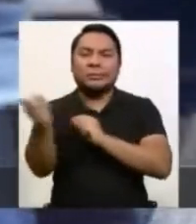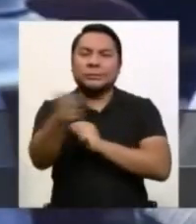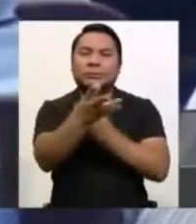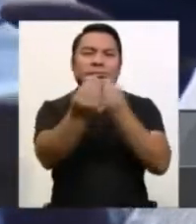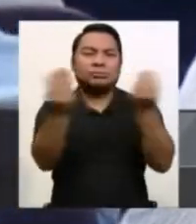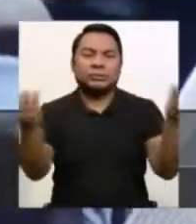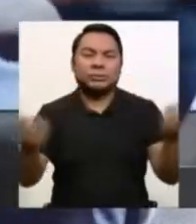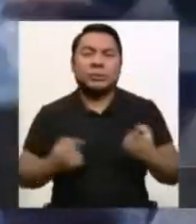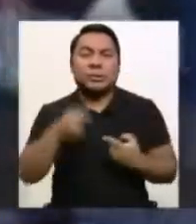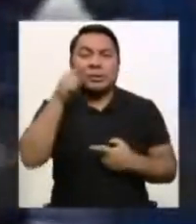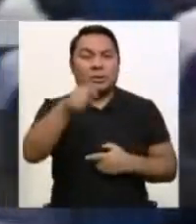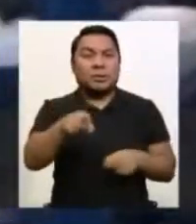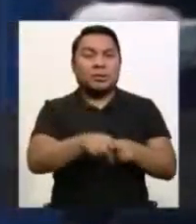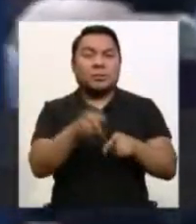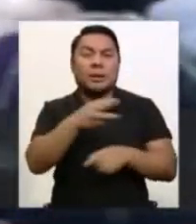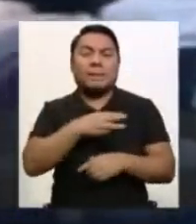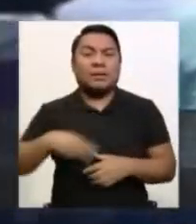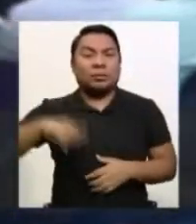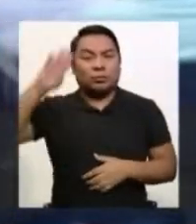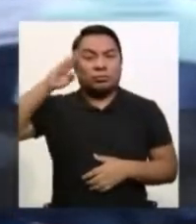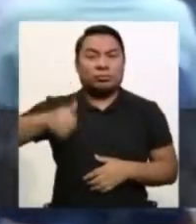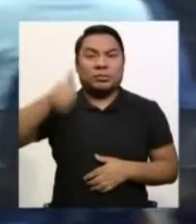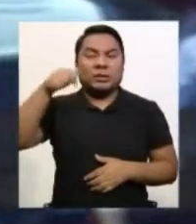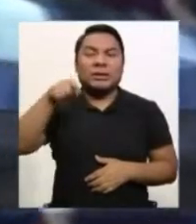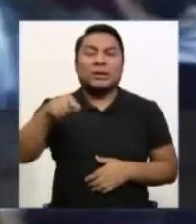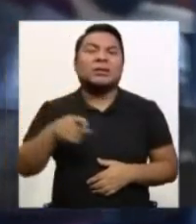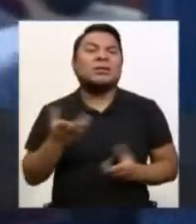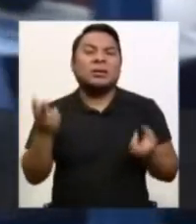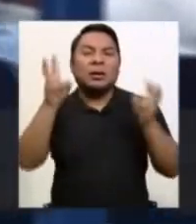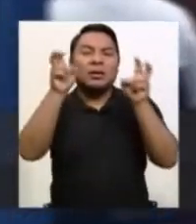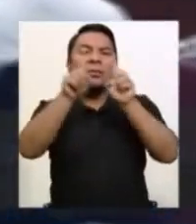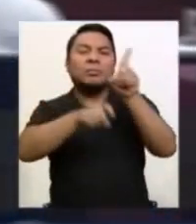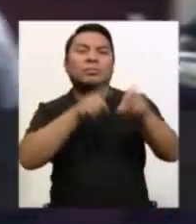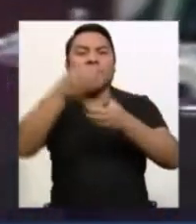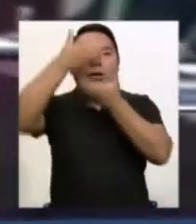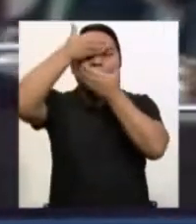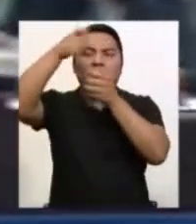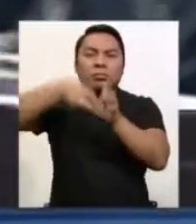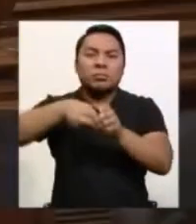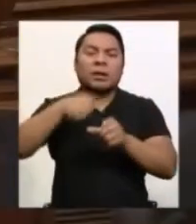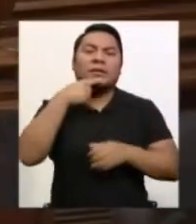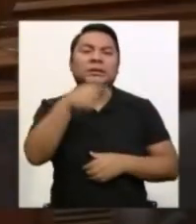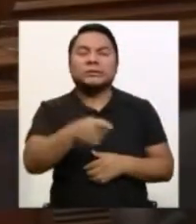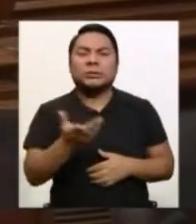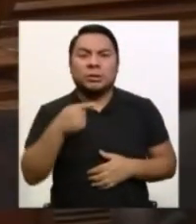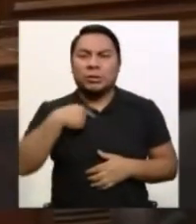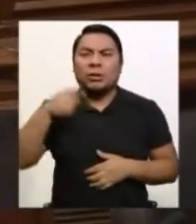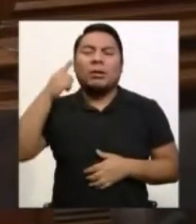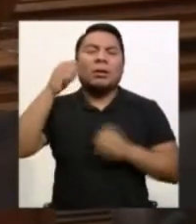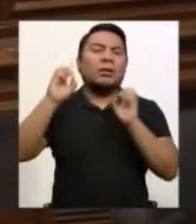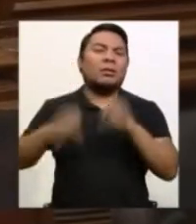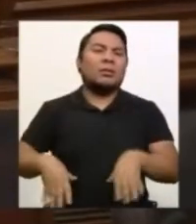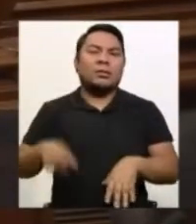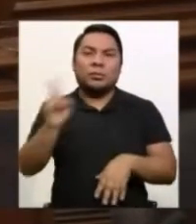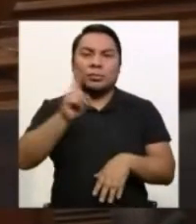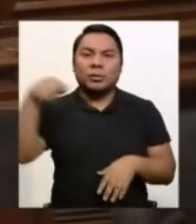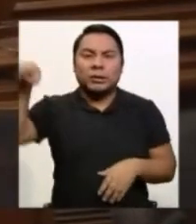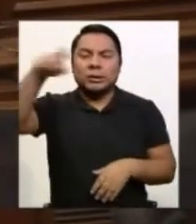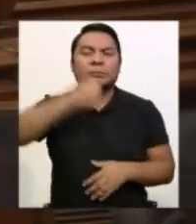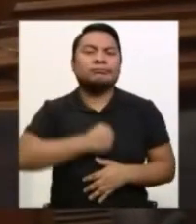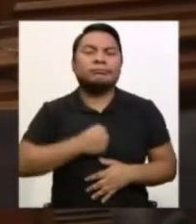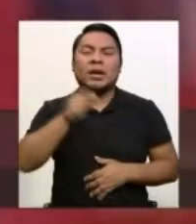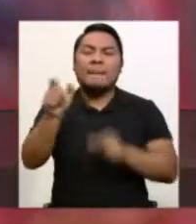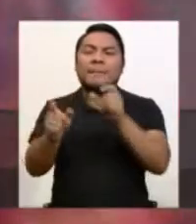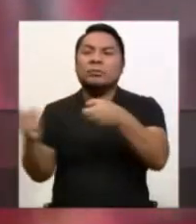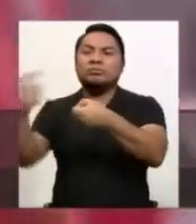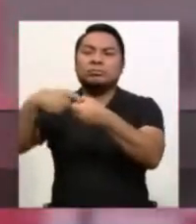Interior, refiriéndose al tema del terrorismo, aseguró que el gobierno no bajará la guardia, aunque lamentó la liberación de miembros vinculados al Movadef